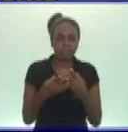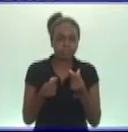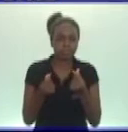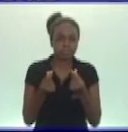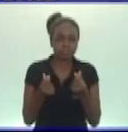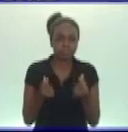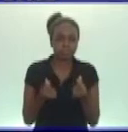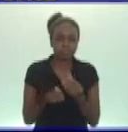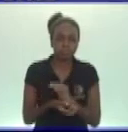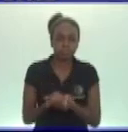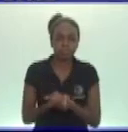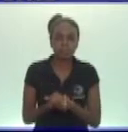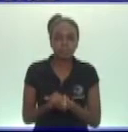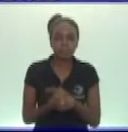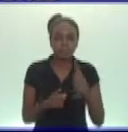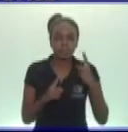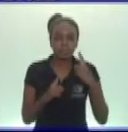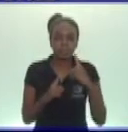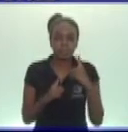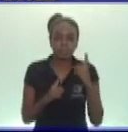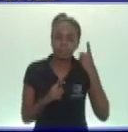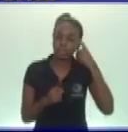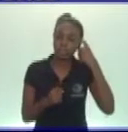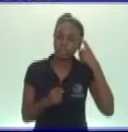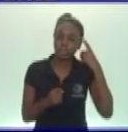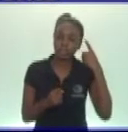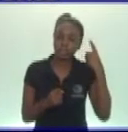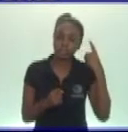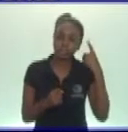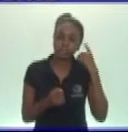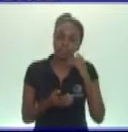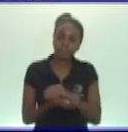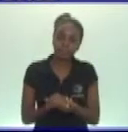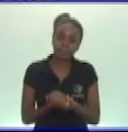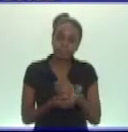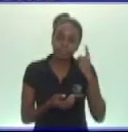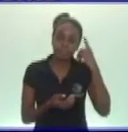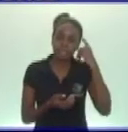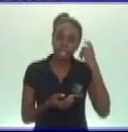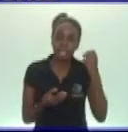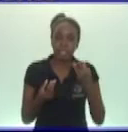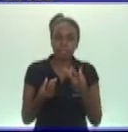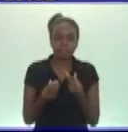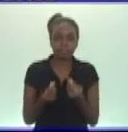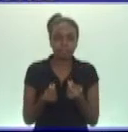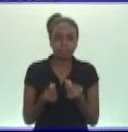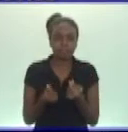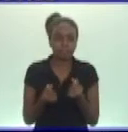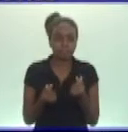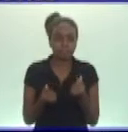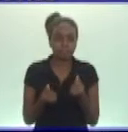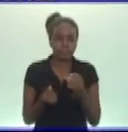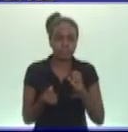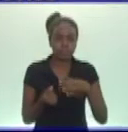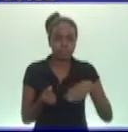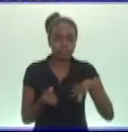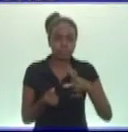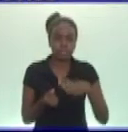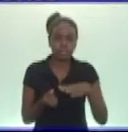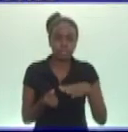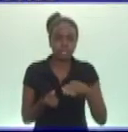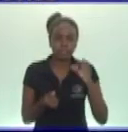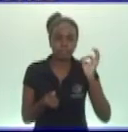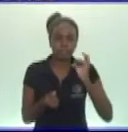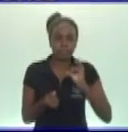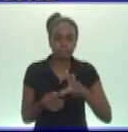visto, es decir, que el tema el tema del papel que juega el dinero a nivel de sociedad ya es recurrente en las obras que ustedes